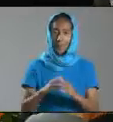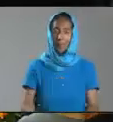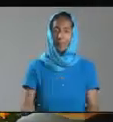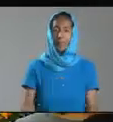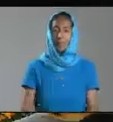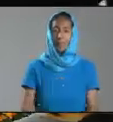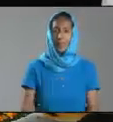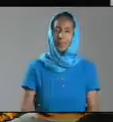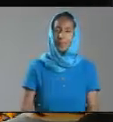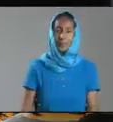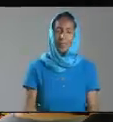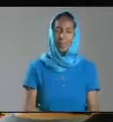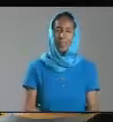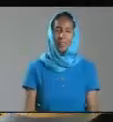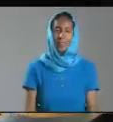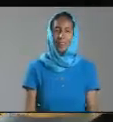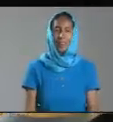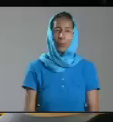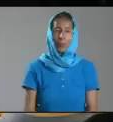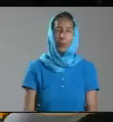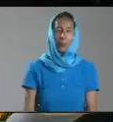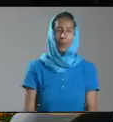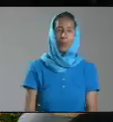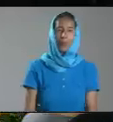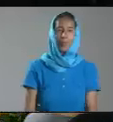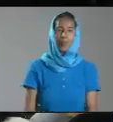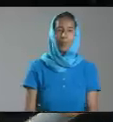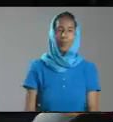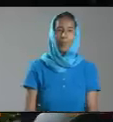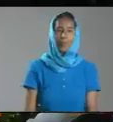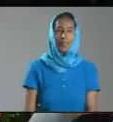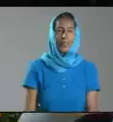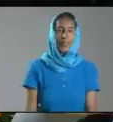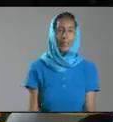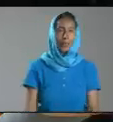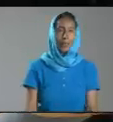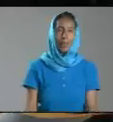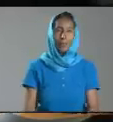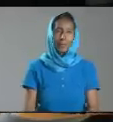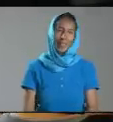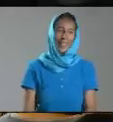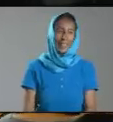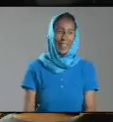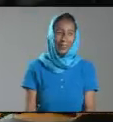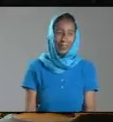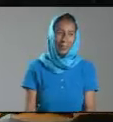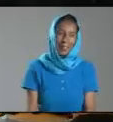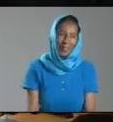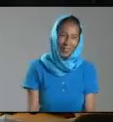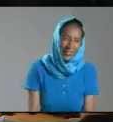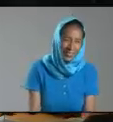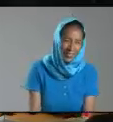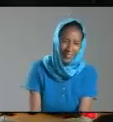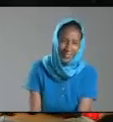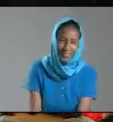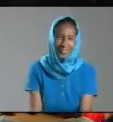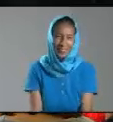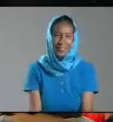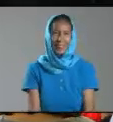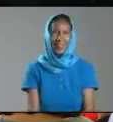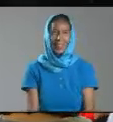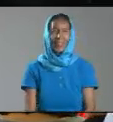María Elena, Ángel Mejía. Ellos están pidiendo cobertura desde Houston, Texas. Vamos a orar por ellos también. Rudy y